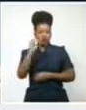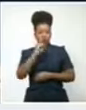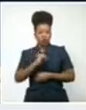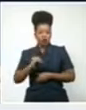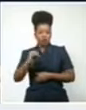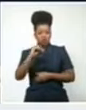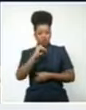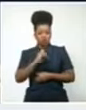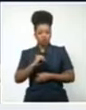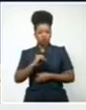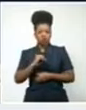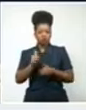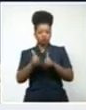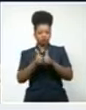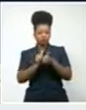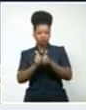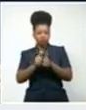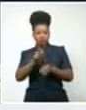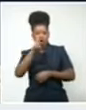de la Salud,